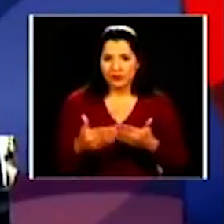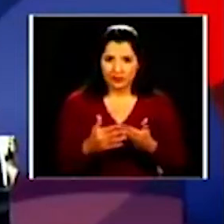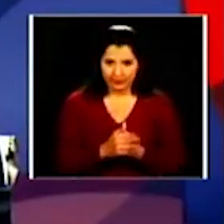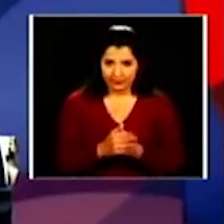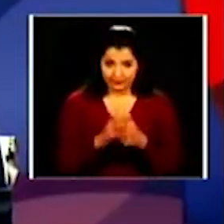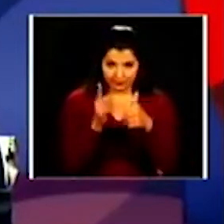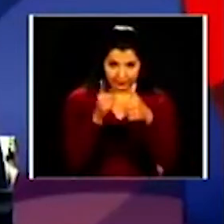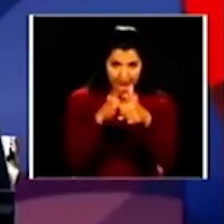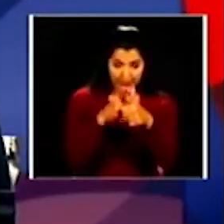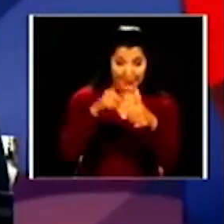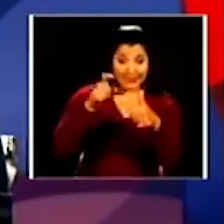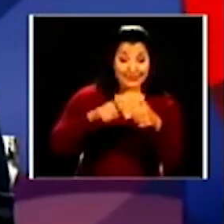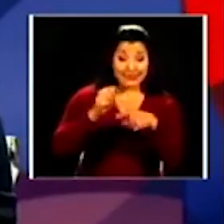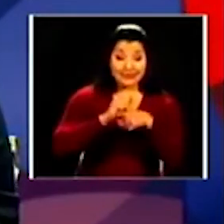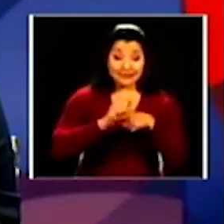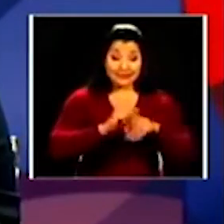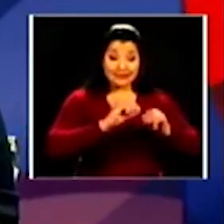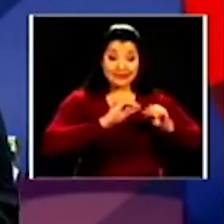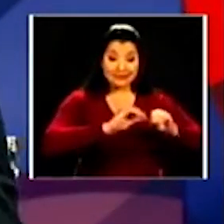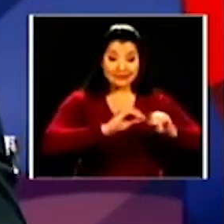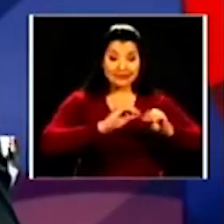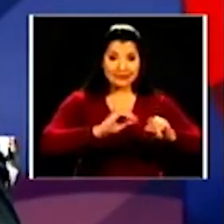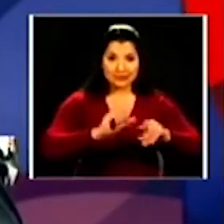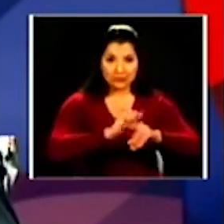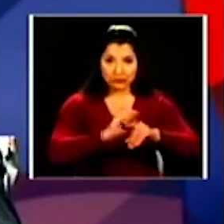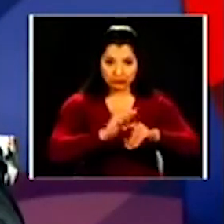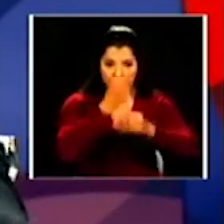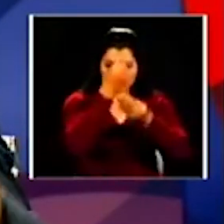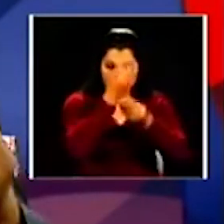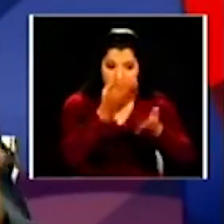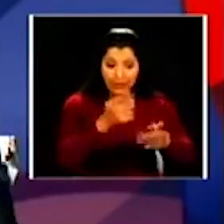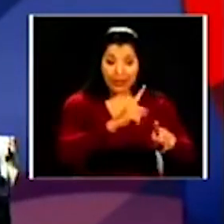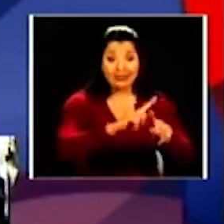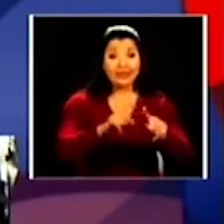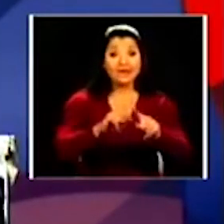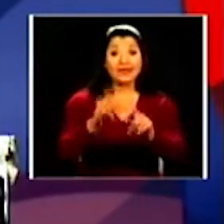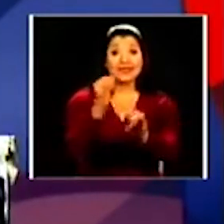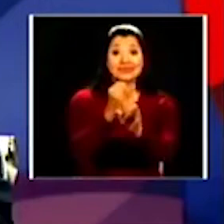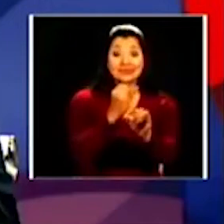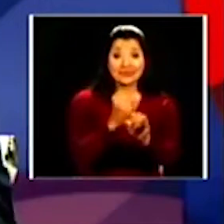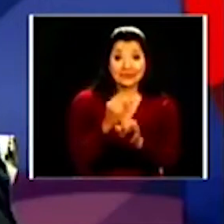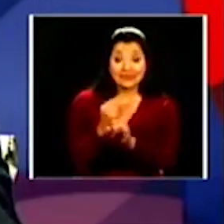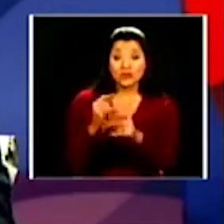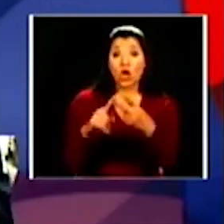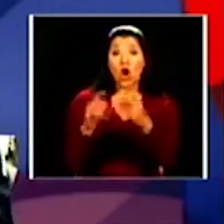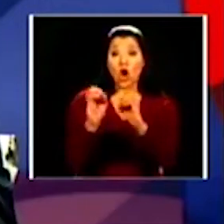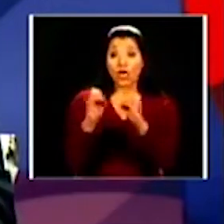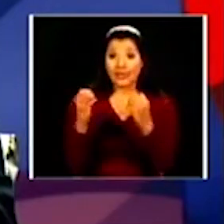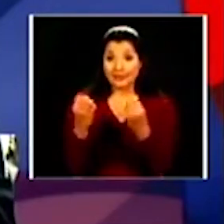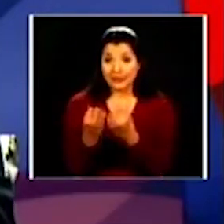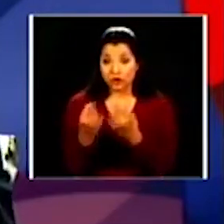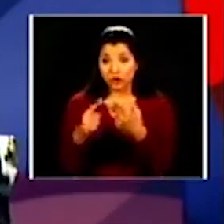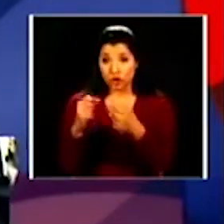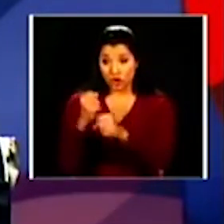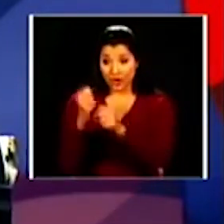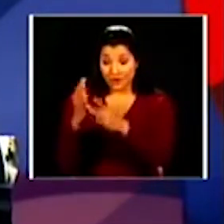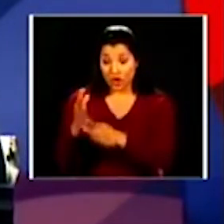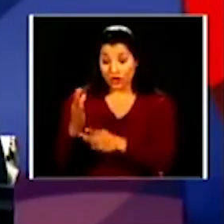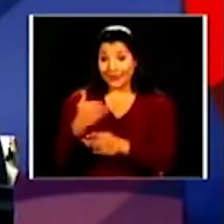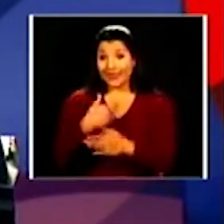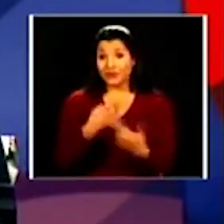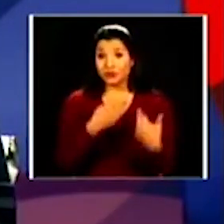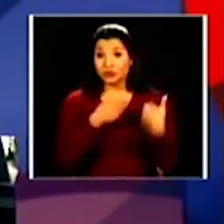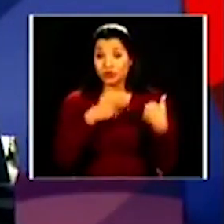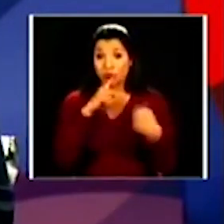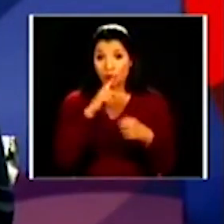necesita capacitar a los distintos instituciones, organismos y personal que la tiene que ejecutar. Y ahí estamos